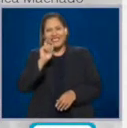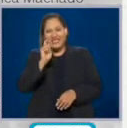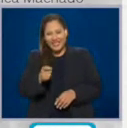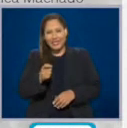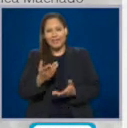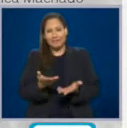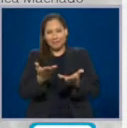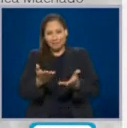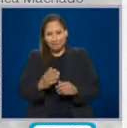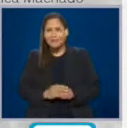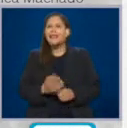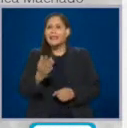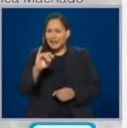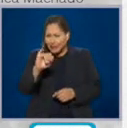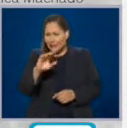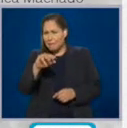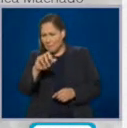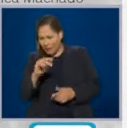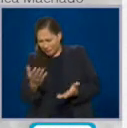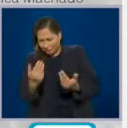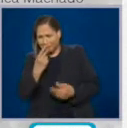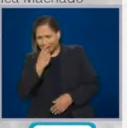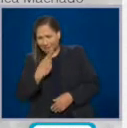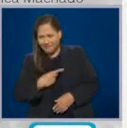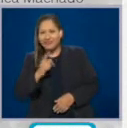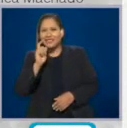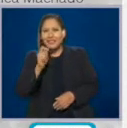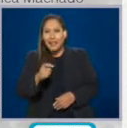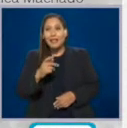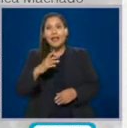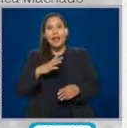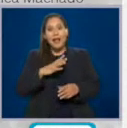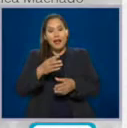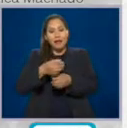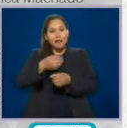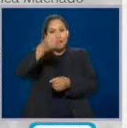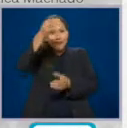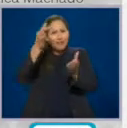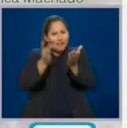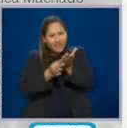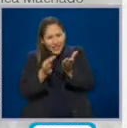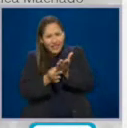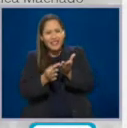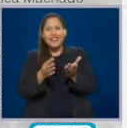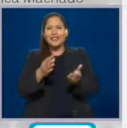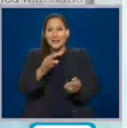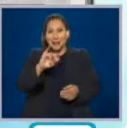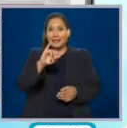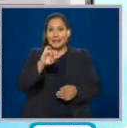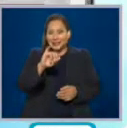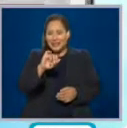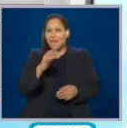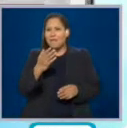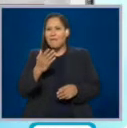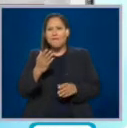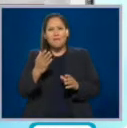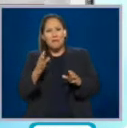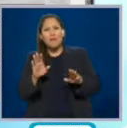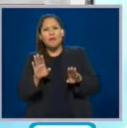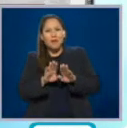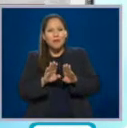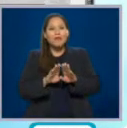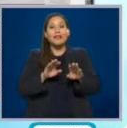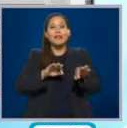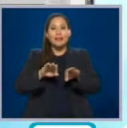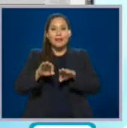propuesta. Sí, María, ¿cómo Adelante, va? María. Que tengo entendido que hay unos tubos, ¿no? Sí. Está muy... Sí, la idea es vistoso.